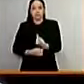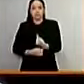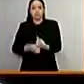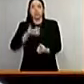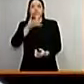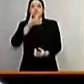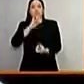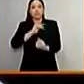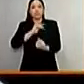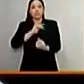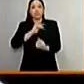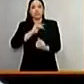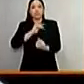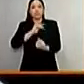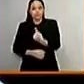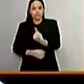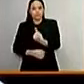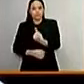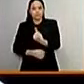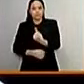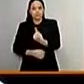Suerte.